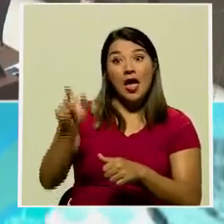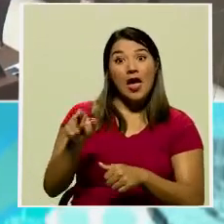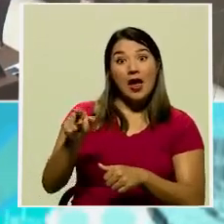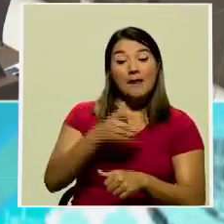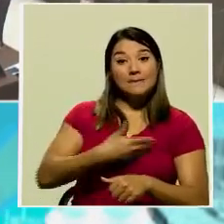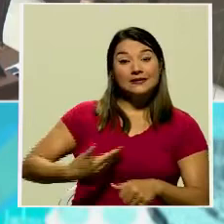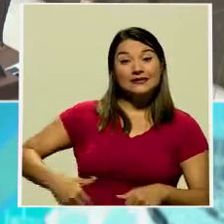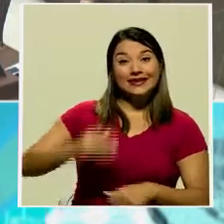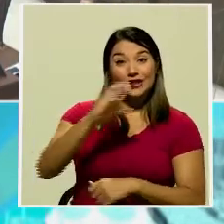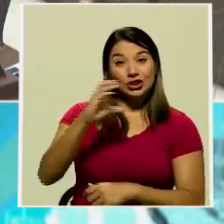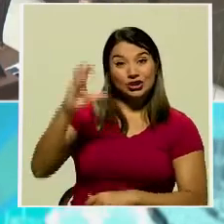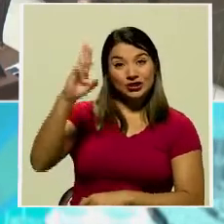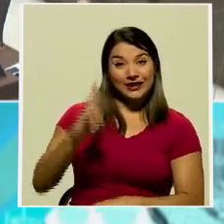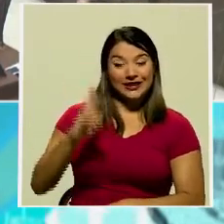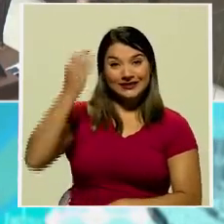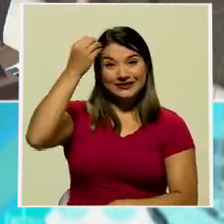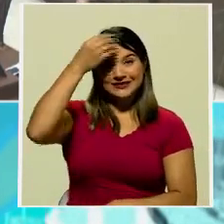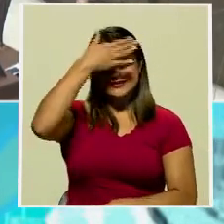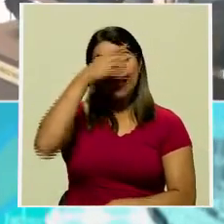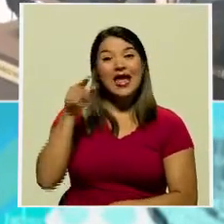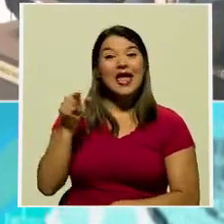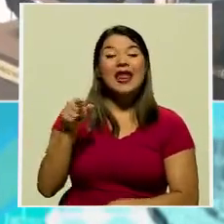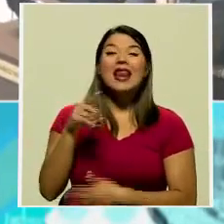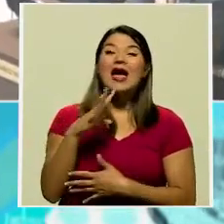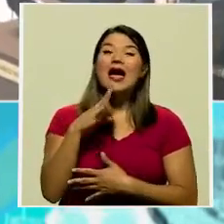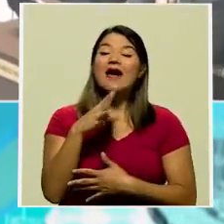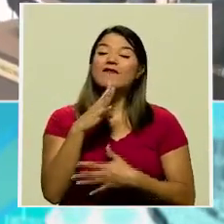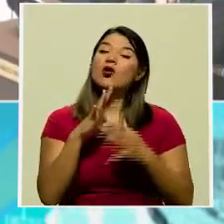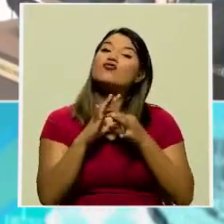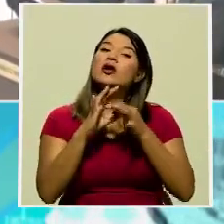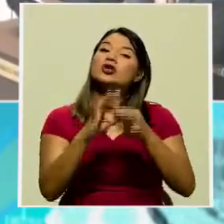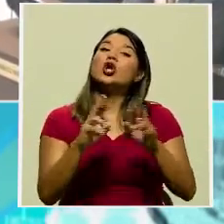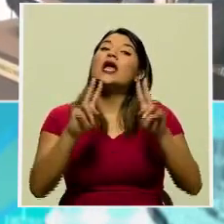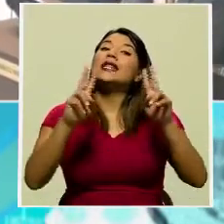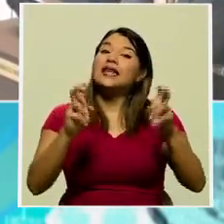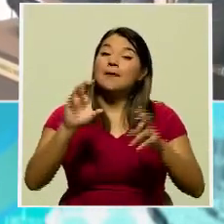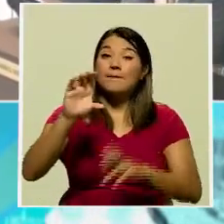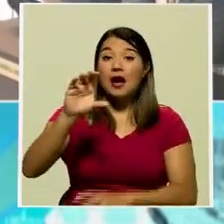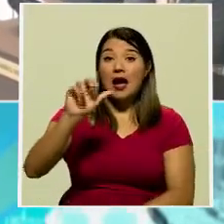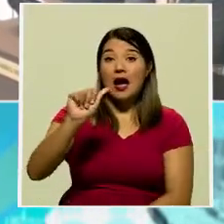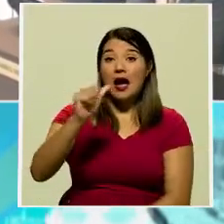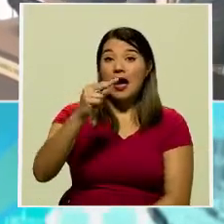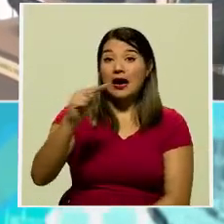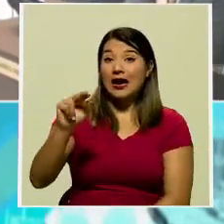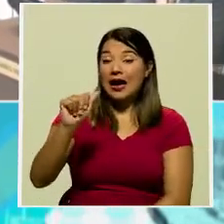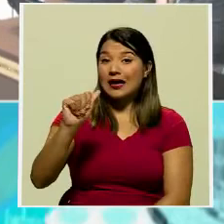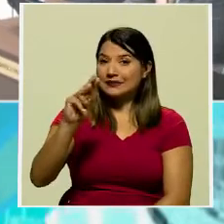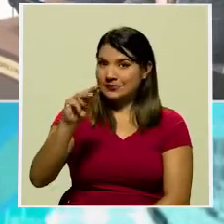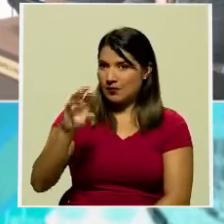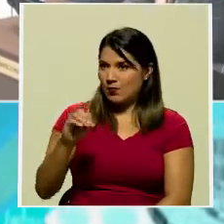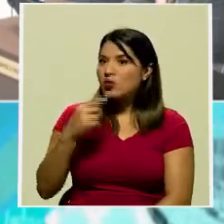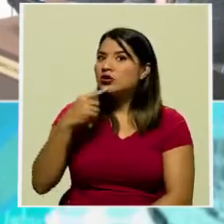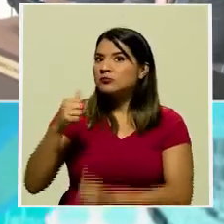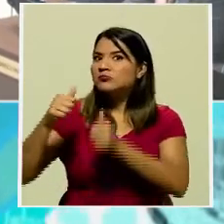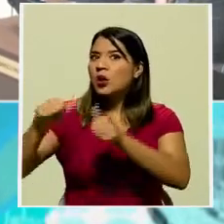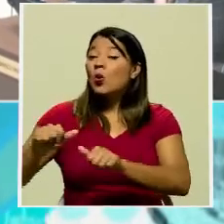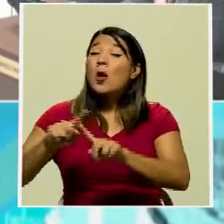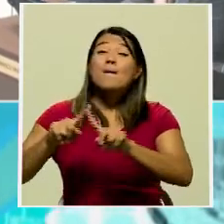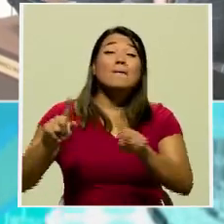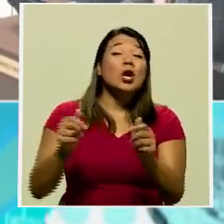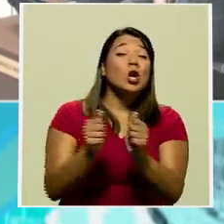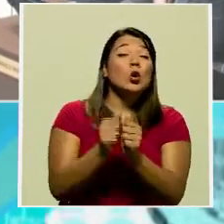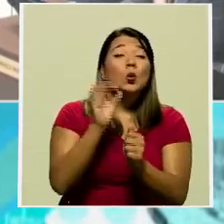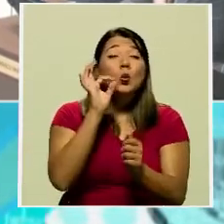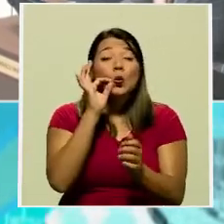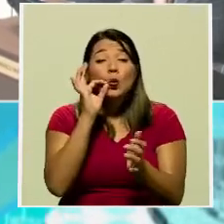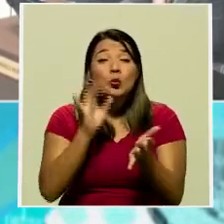República, Carlos Alvarado, había hablado propiamente de lo del tema del cáñamo industrial, no así del cannabis medicinal, que ha generado dudas sobre